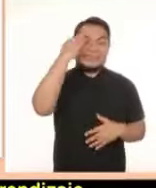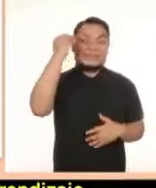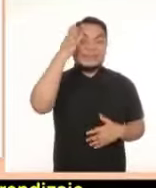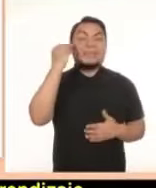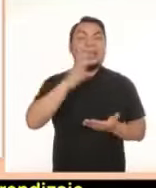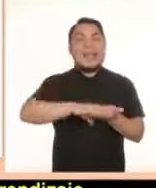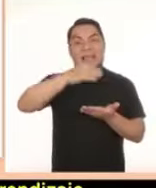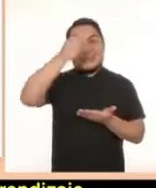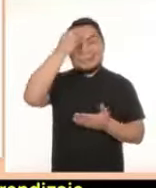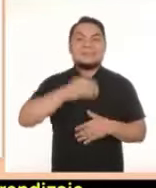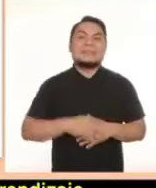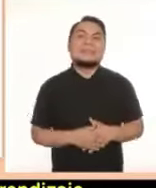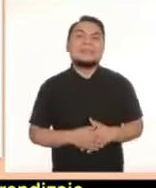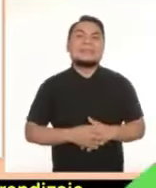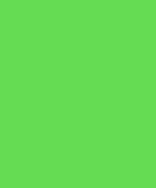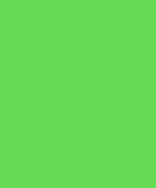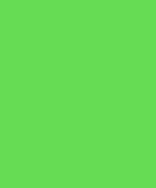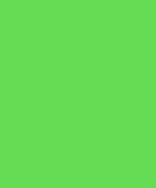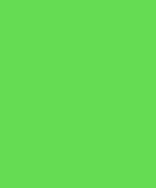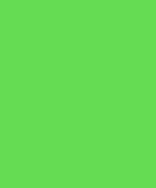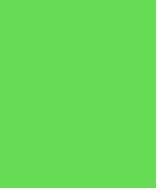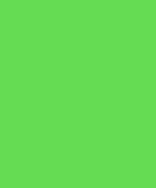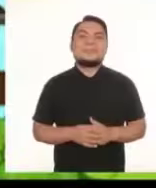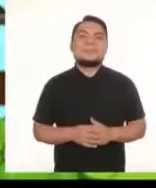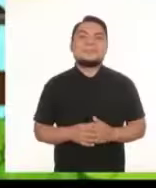de aprendizaje.